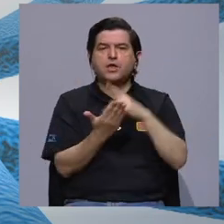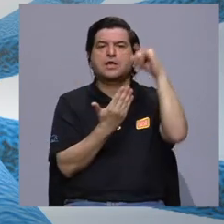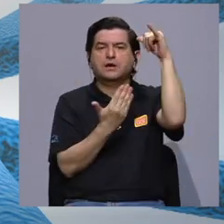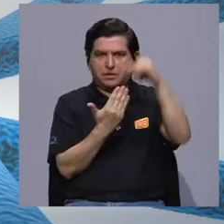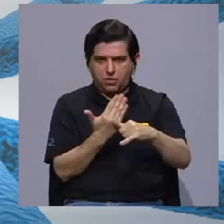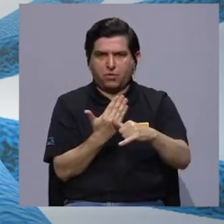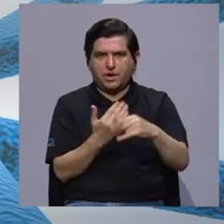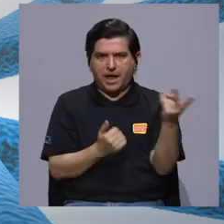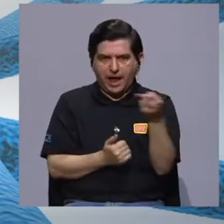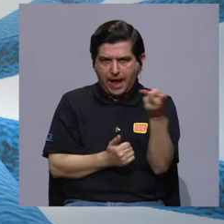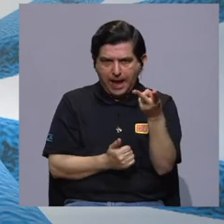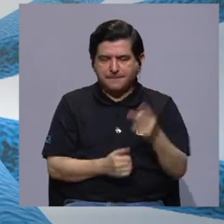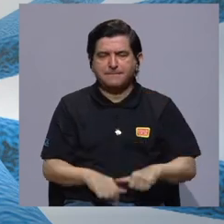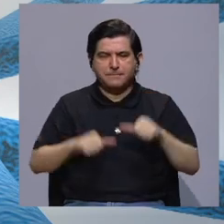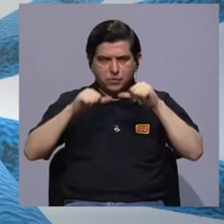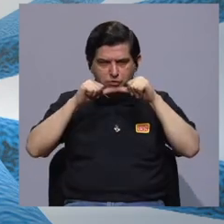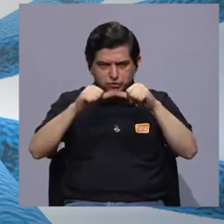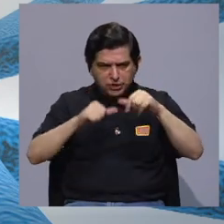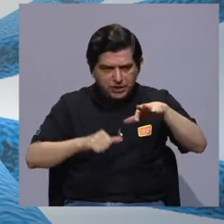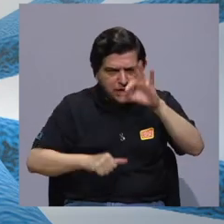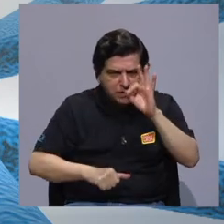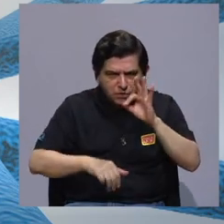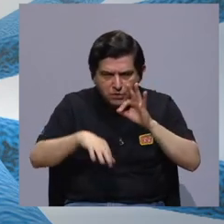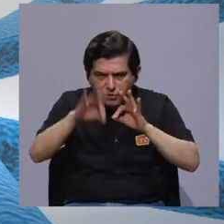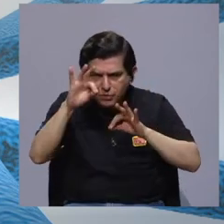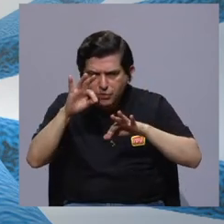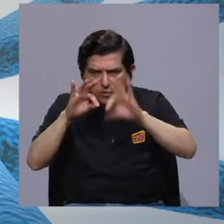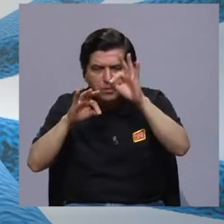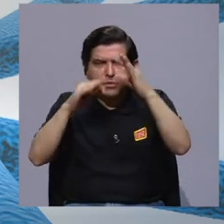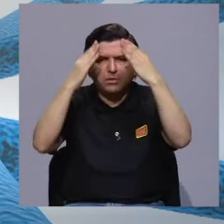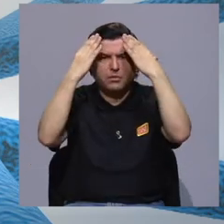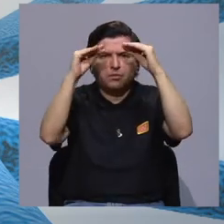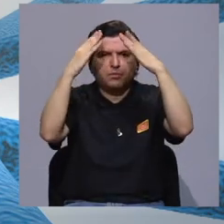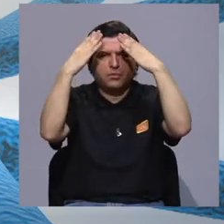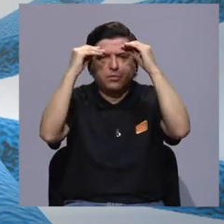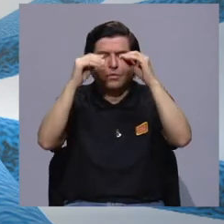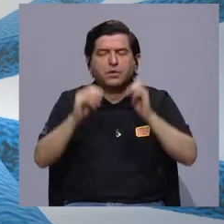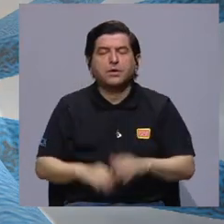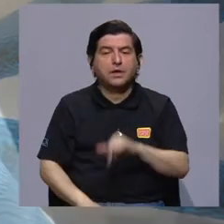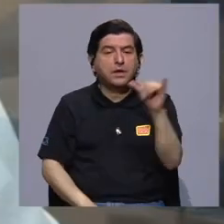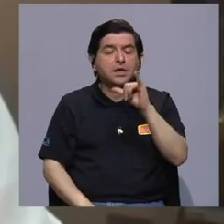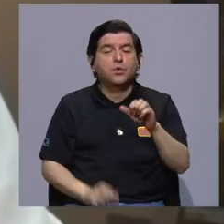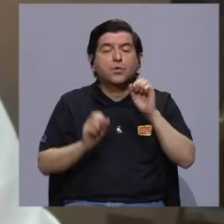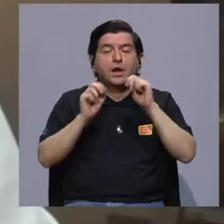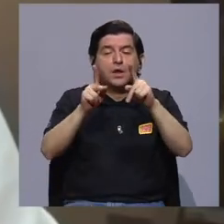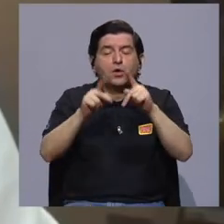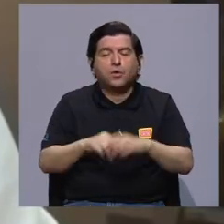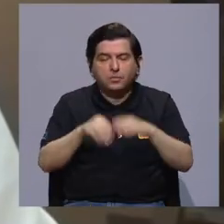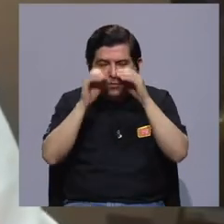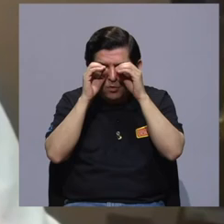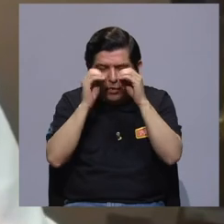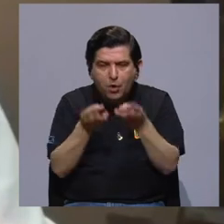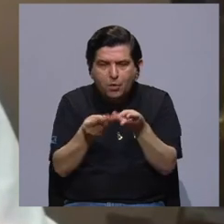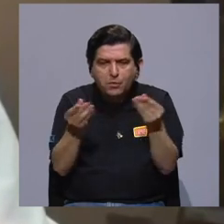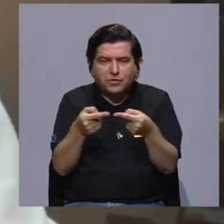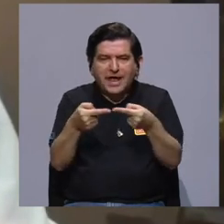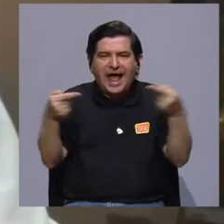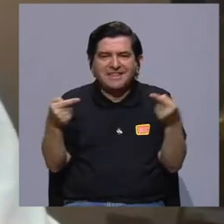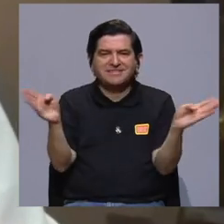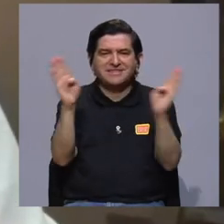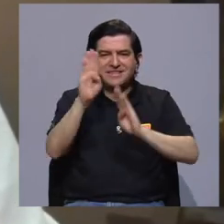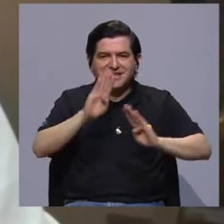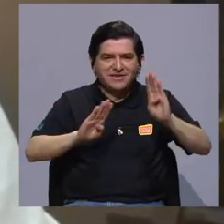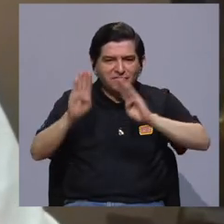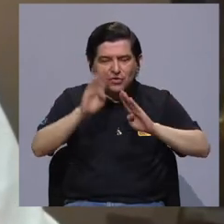este proyecto actual, seguimos encontrando datos y posibles microbios productores